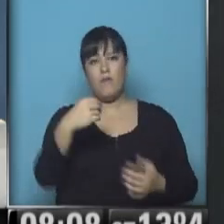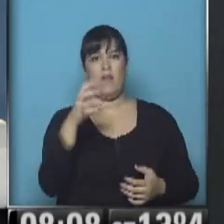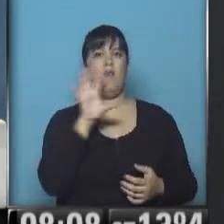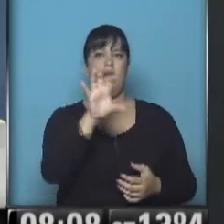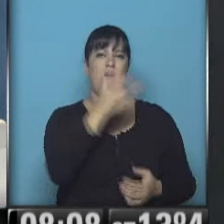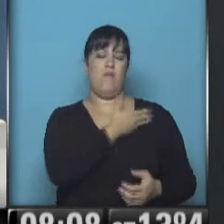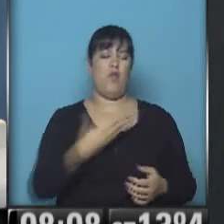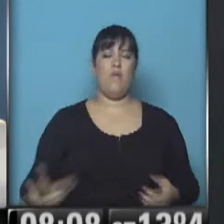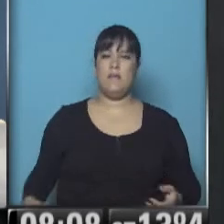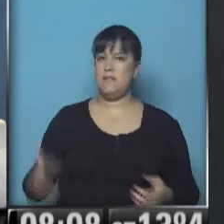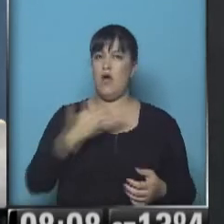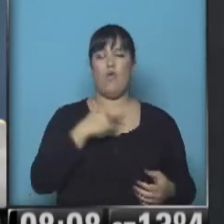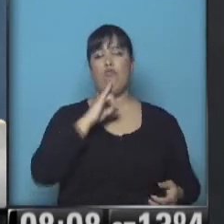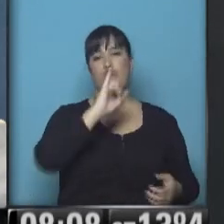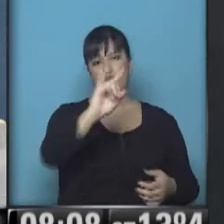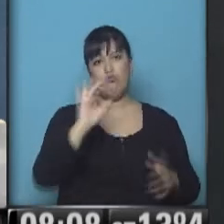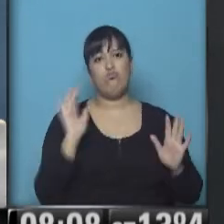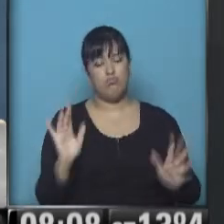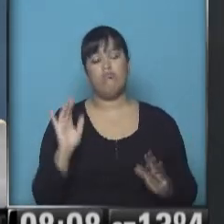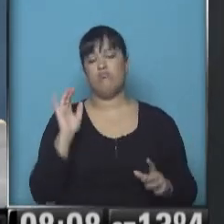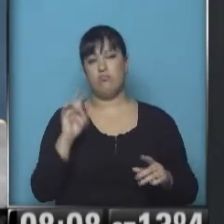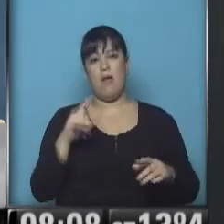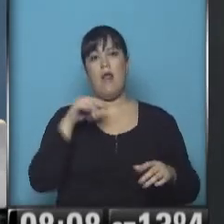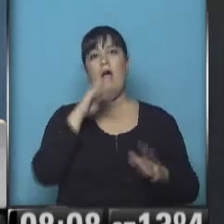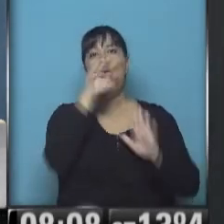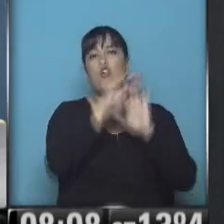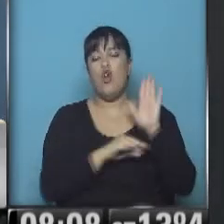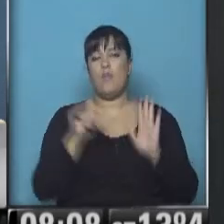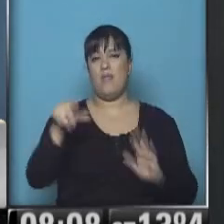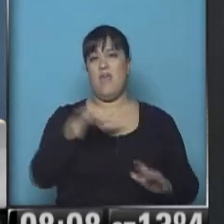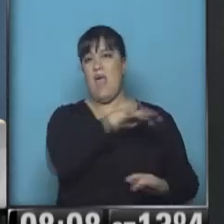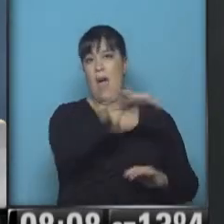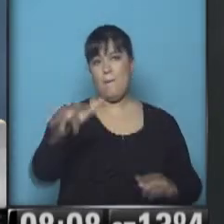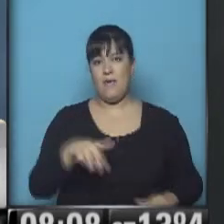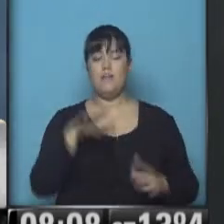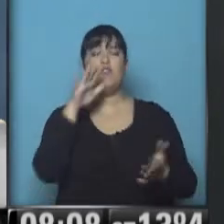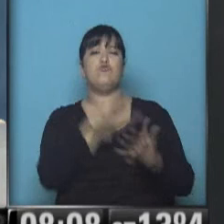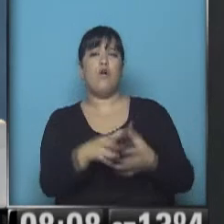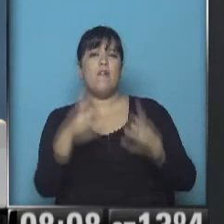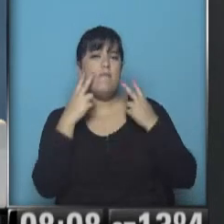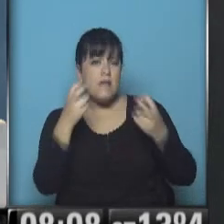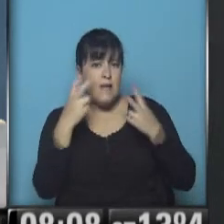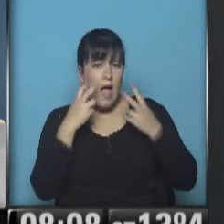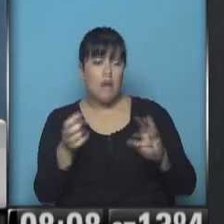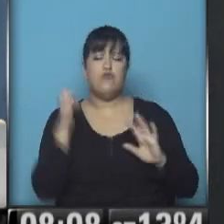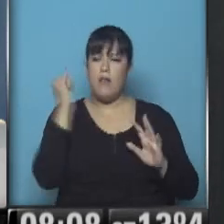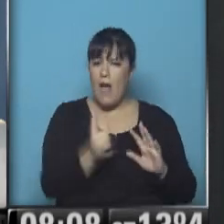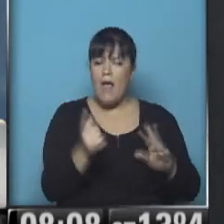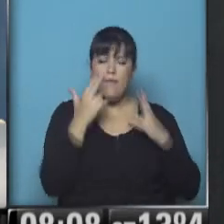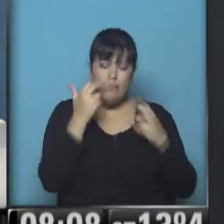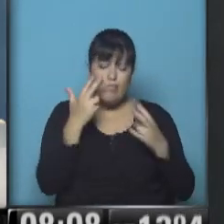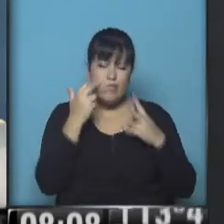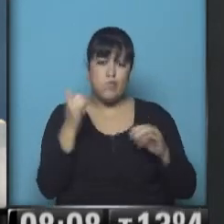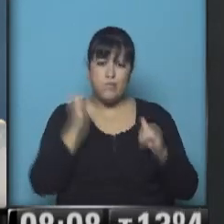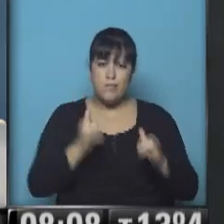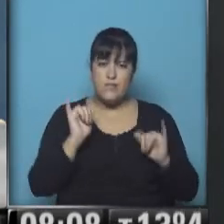provinciales para la regulación de la aplicación de normas ambientales. Respecto a los estudios, existen múltiples estudios y siempre